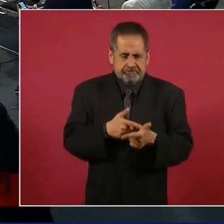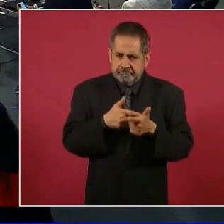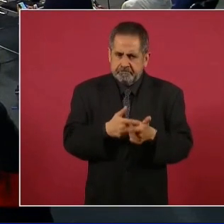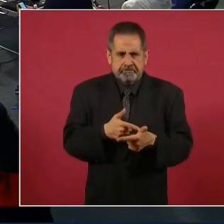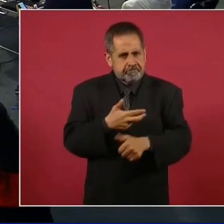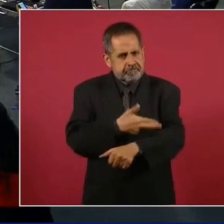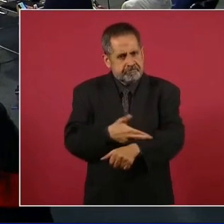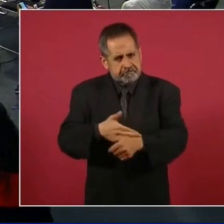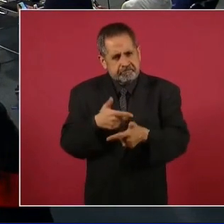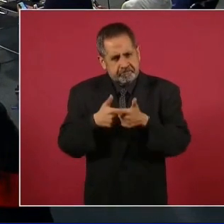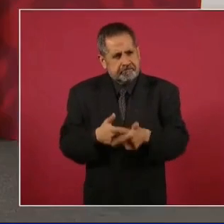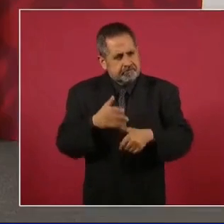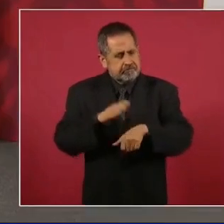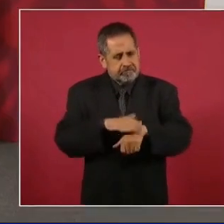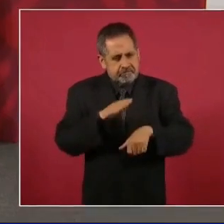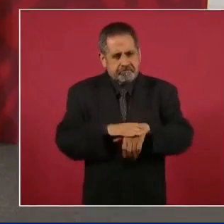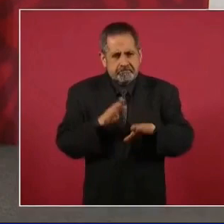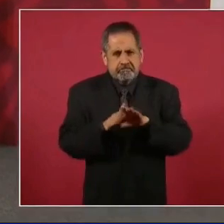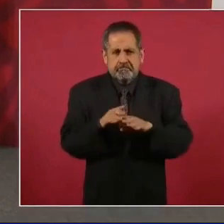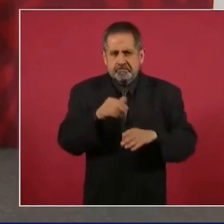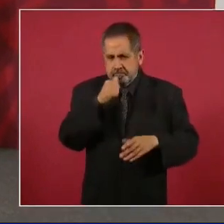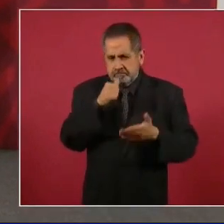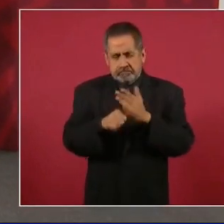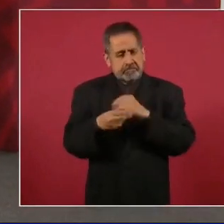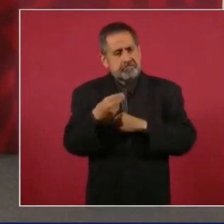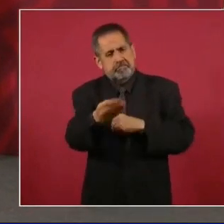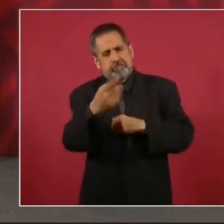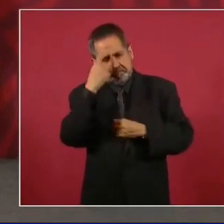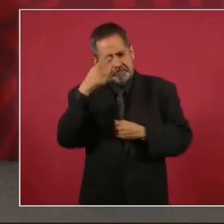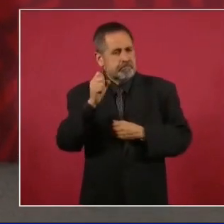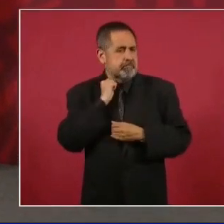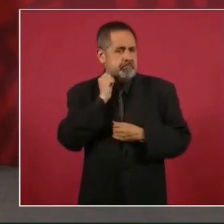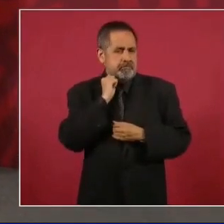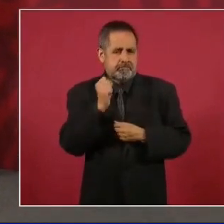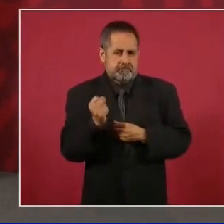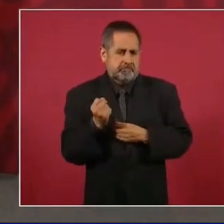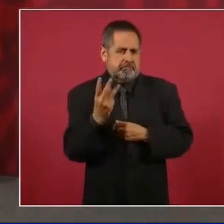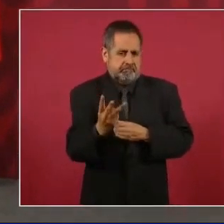haciendo, sigo mandando las ternas al Senado, ¿sí?